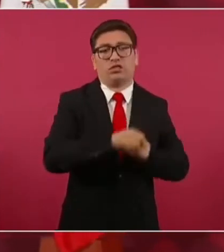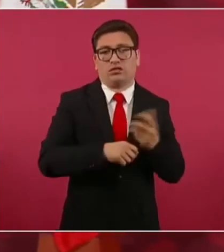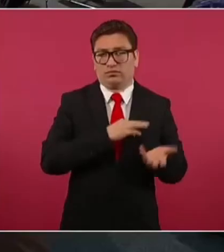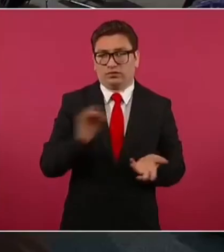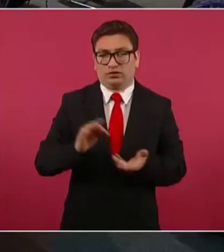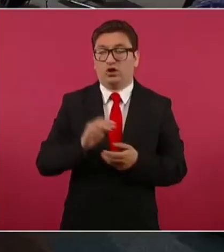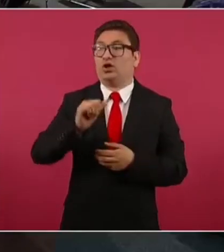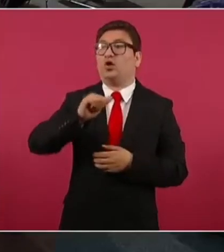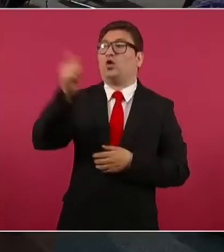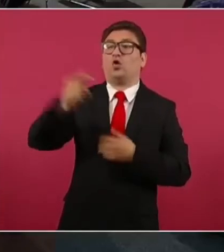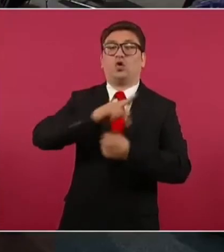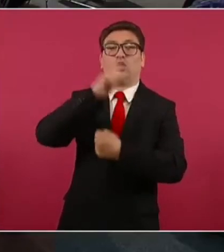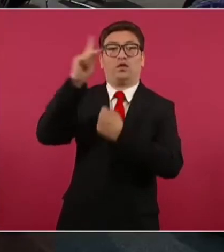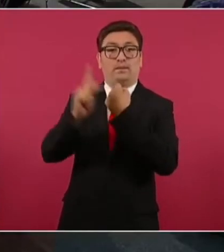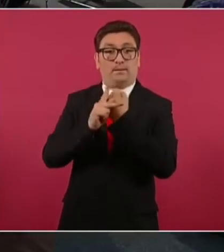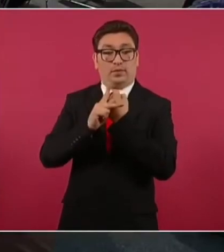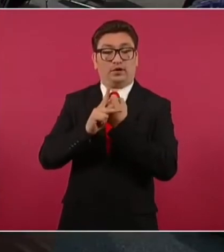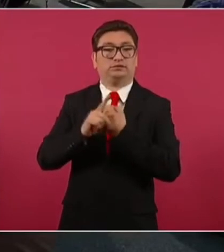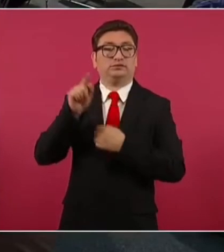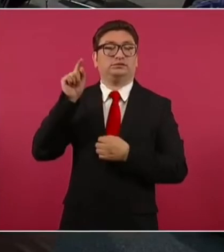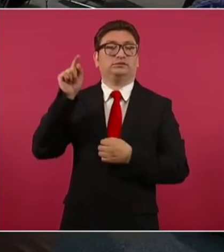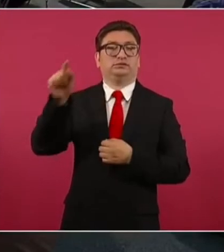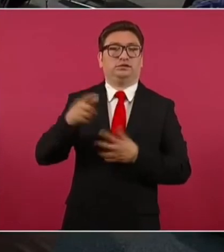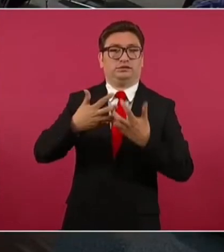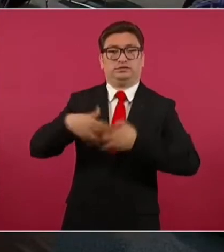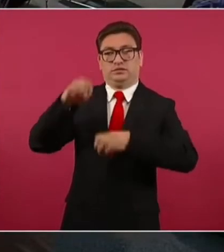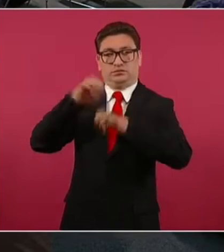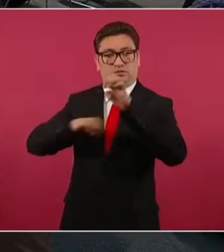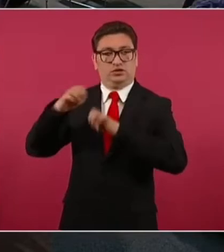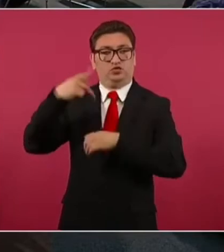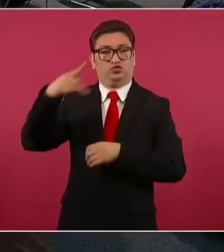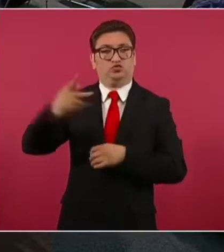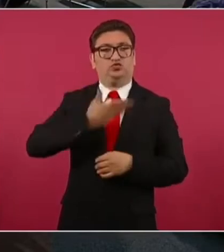países en donde las empresas